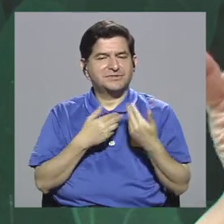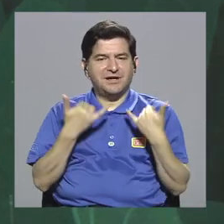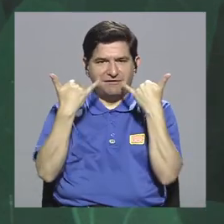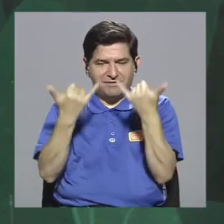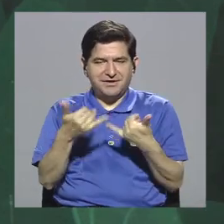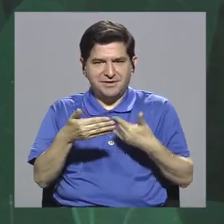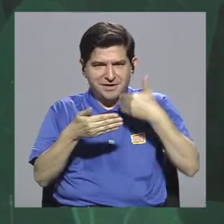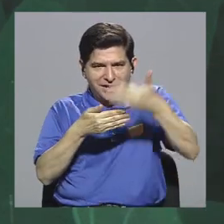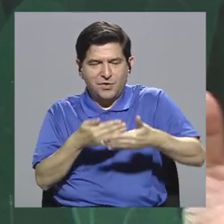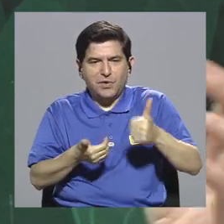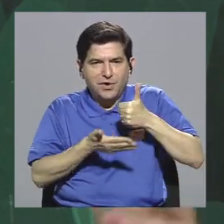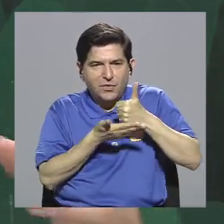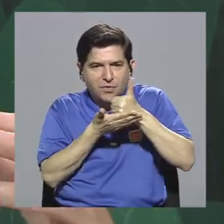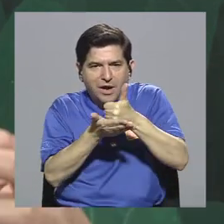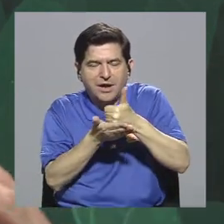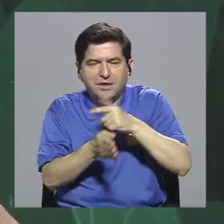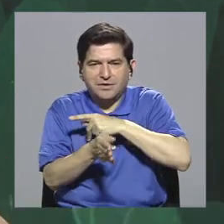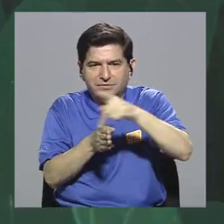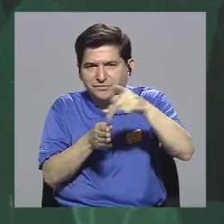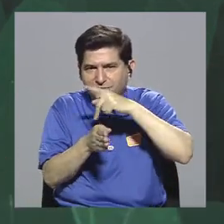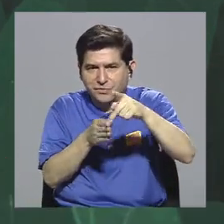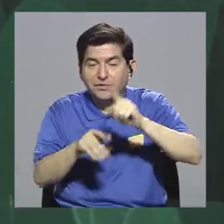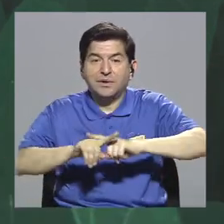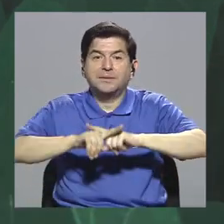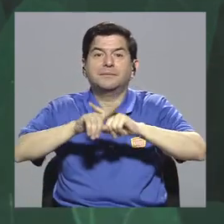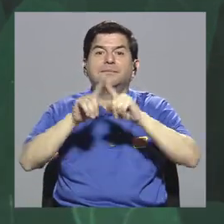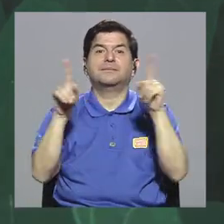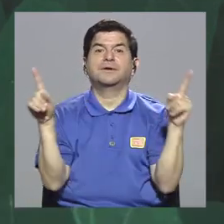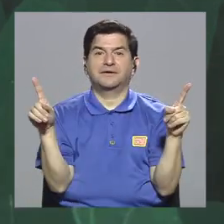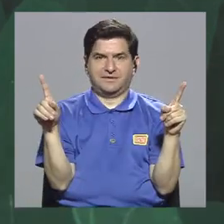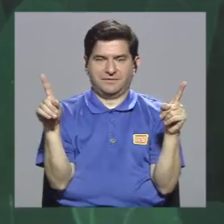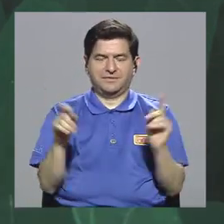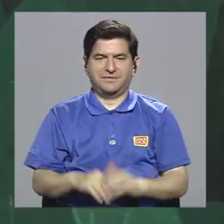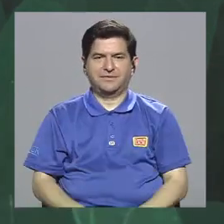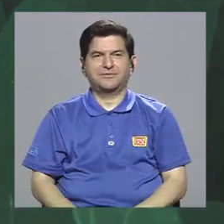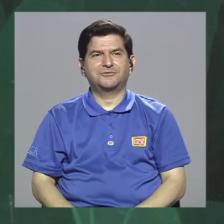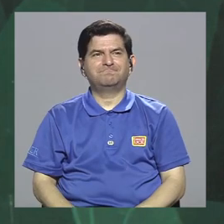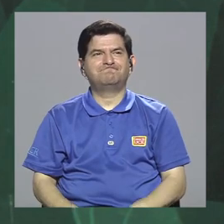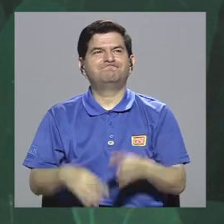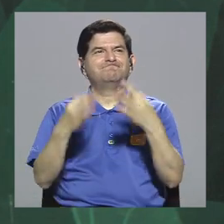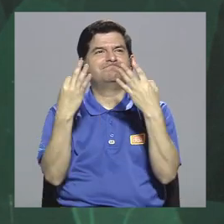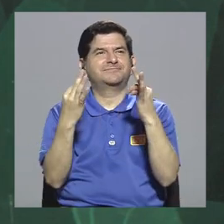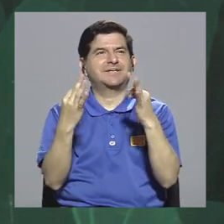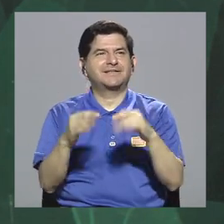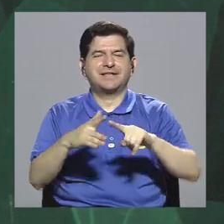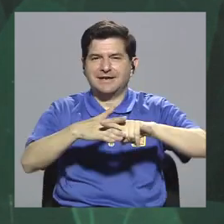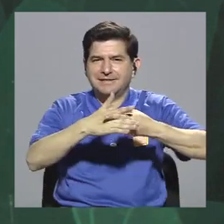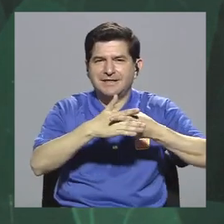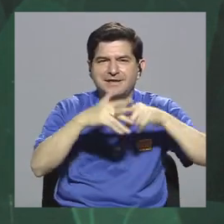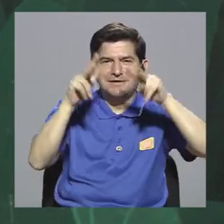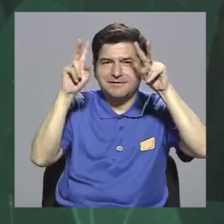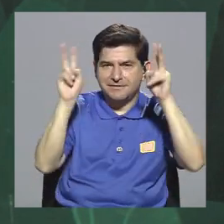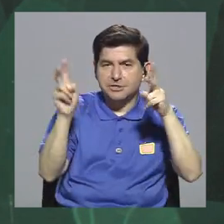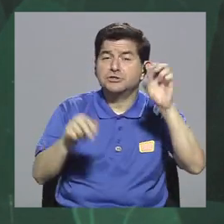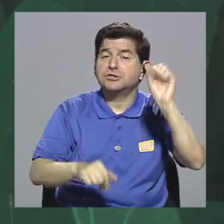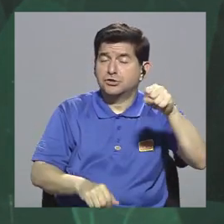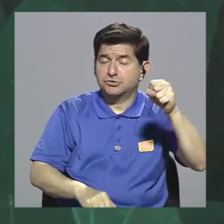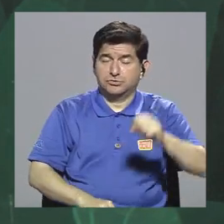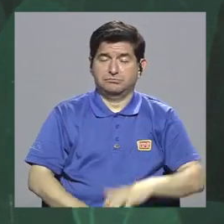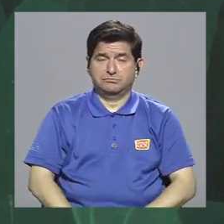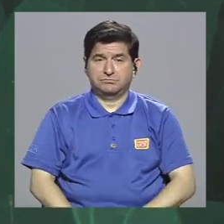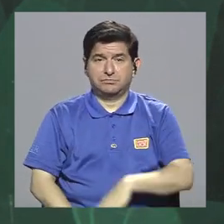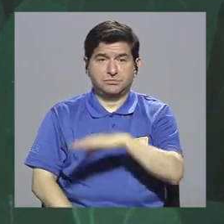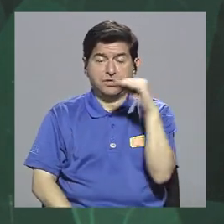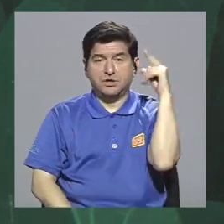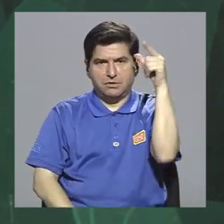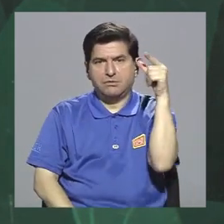apoyo profesional. Pero sí de ser como quien abra el tema, ¿verdad? Y, y